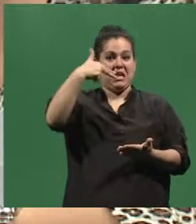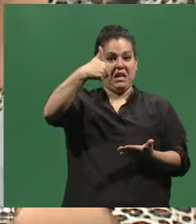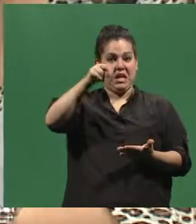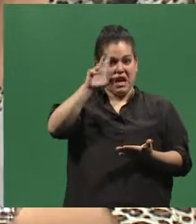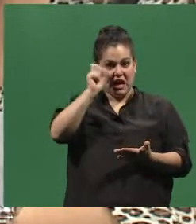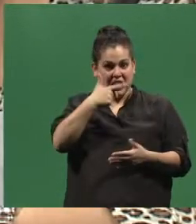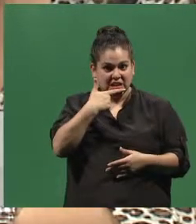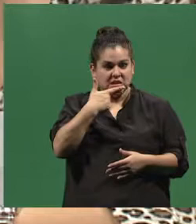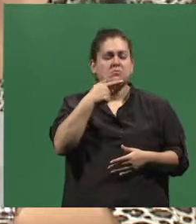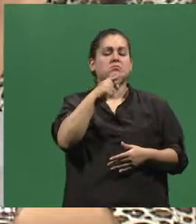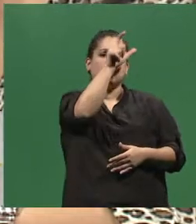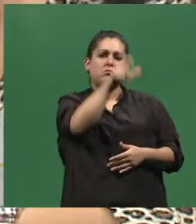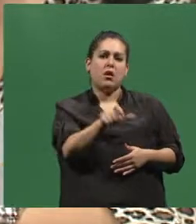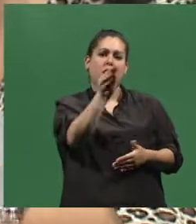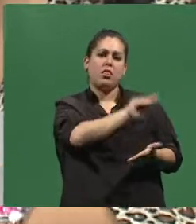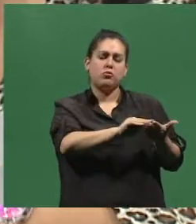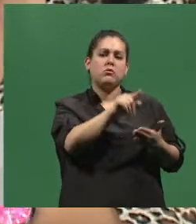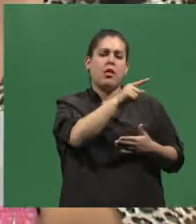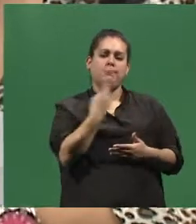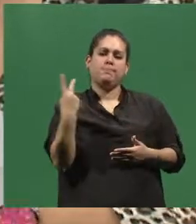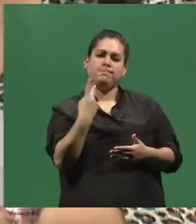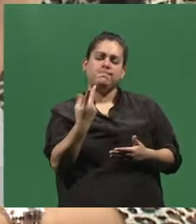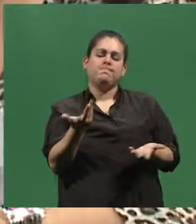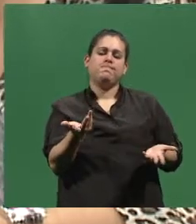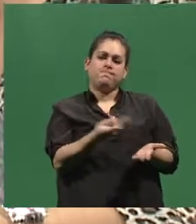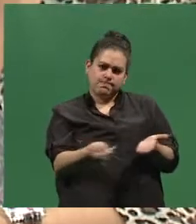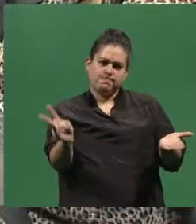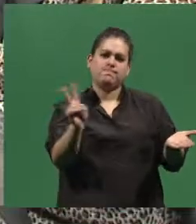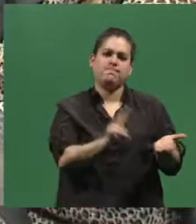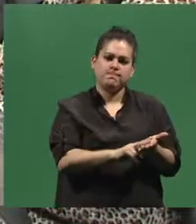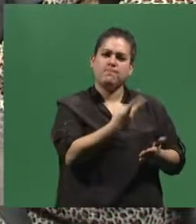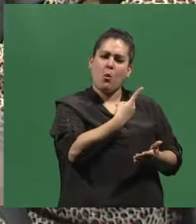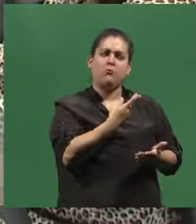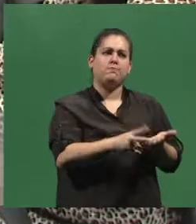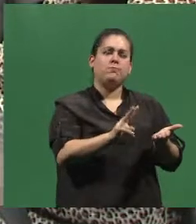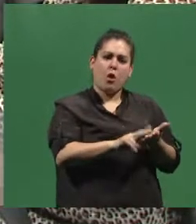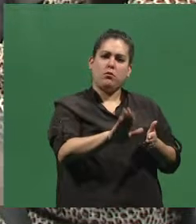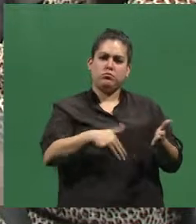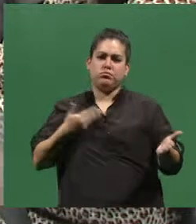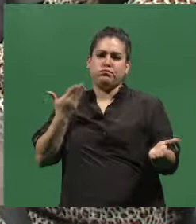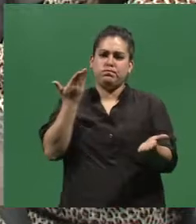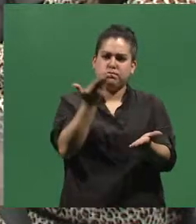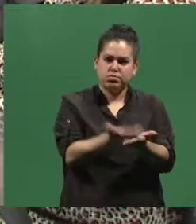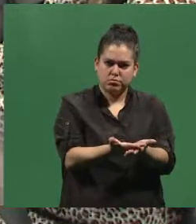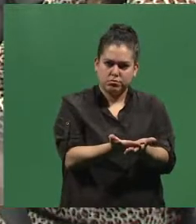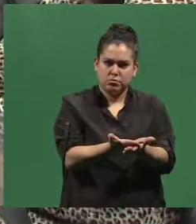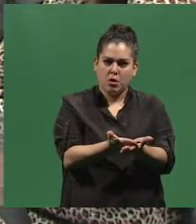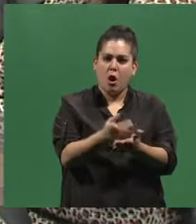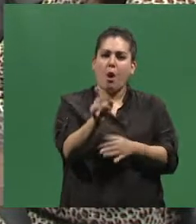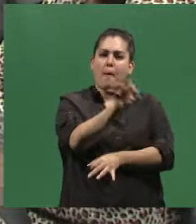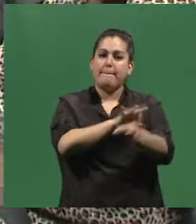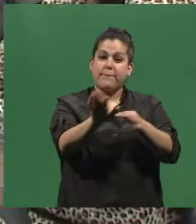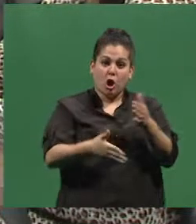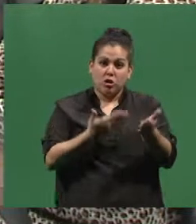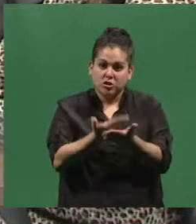GEN de Bahía Blanca, hemos tomado la temática y hemos representado no un